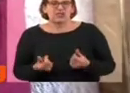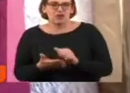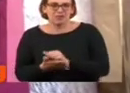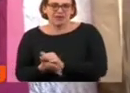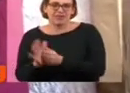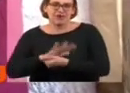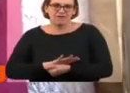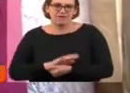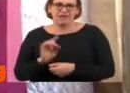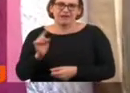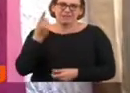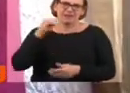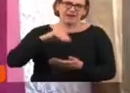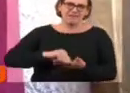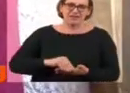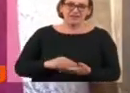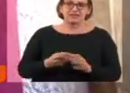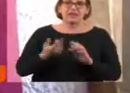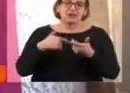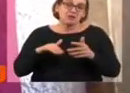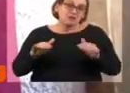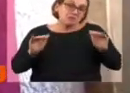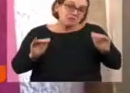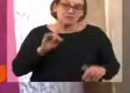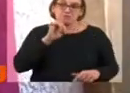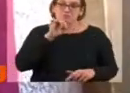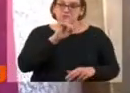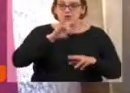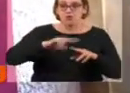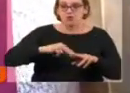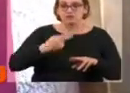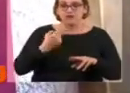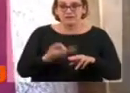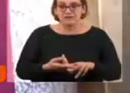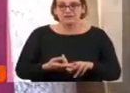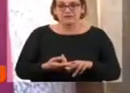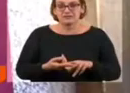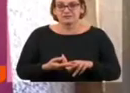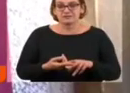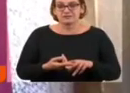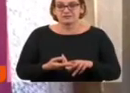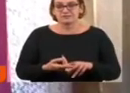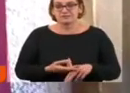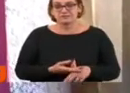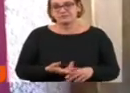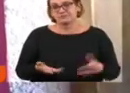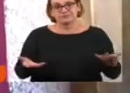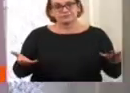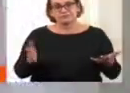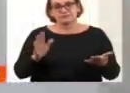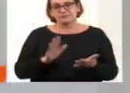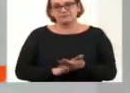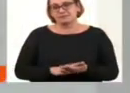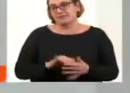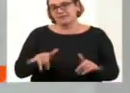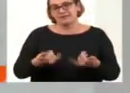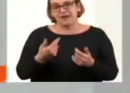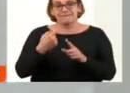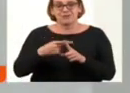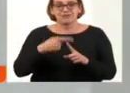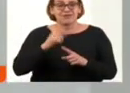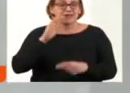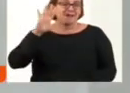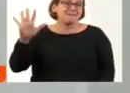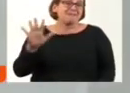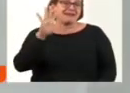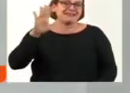COVID. Pero ta, me hisoparon otra vez ahí y positivo. Imagina ese momento para